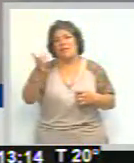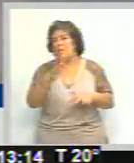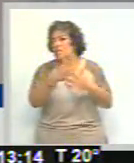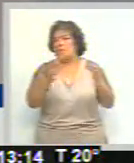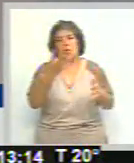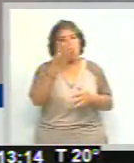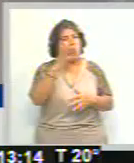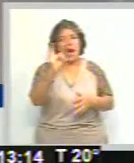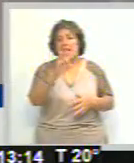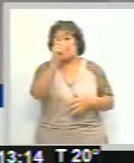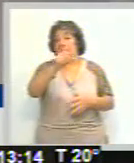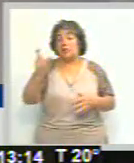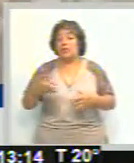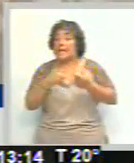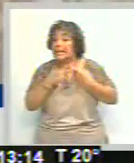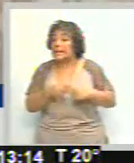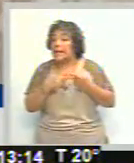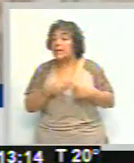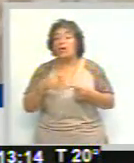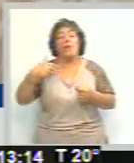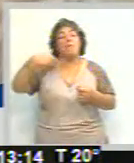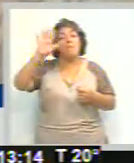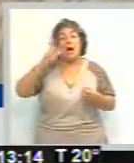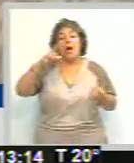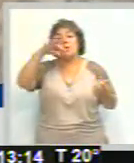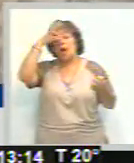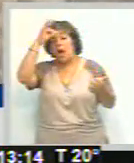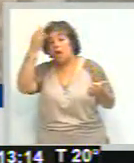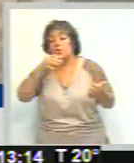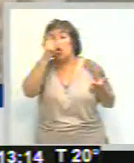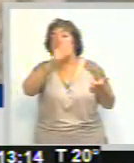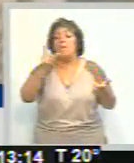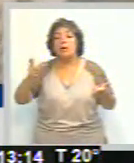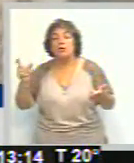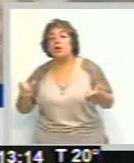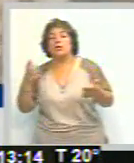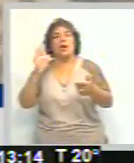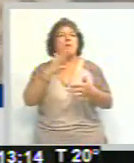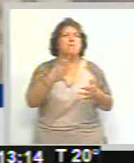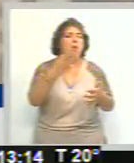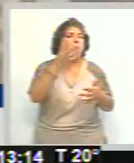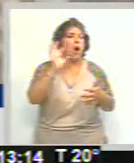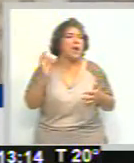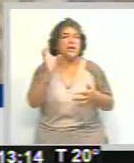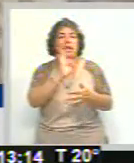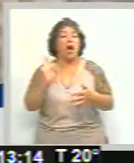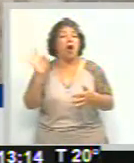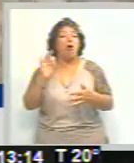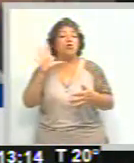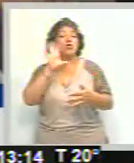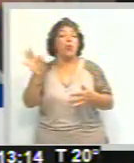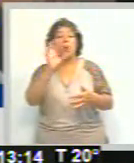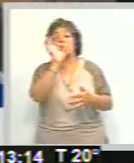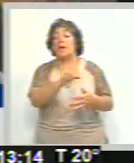40 personas de equipo técnico, más contando actores, extras, otras 40, 50 personas más que van a